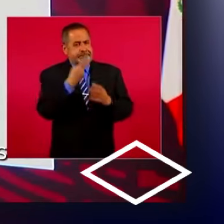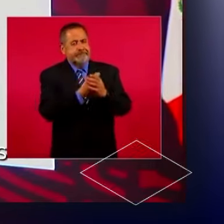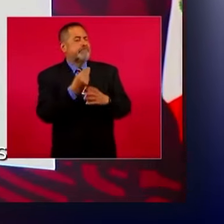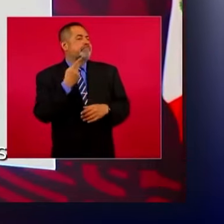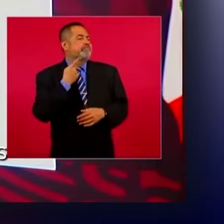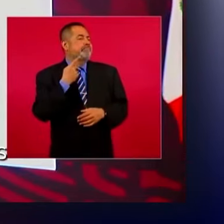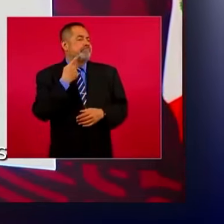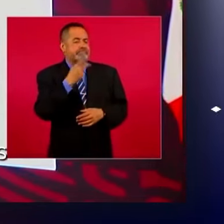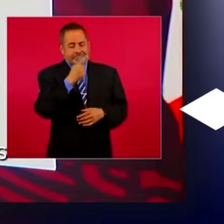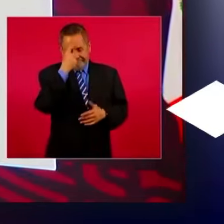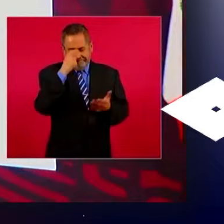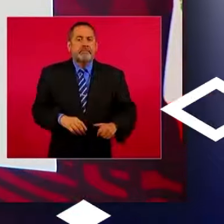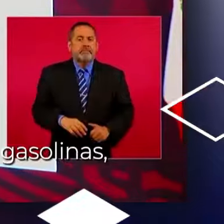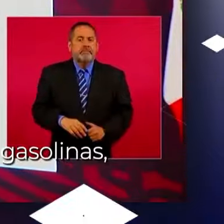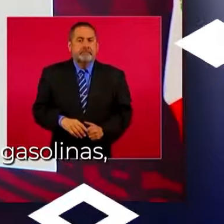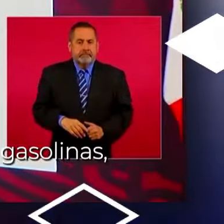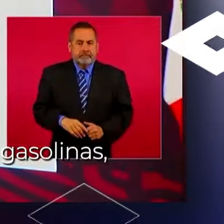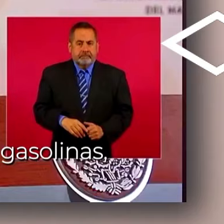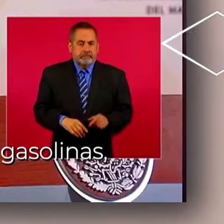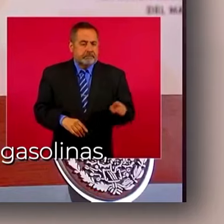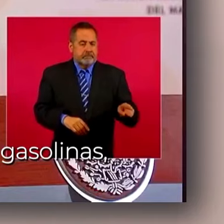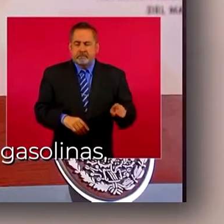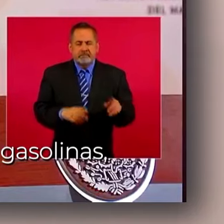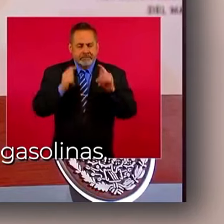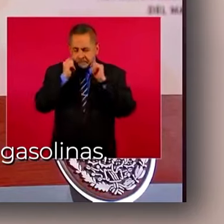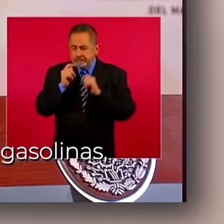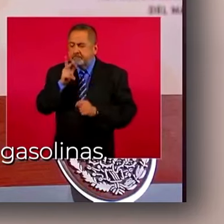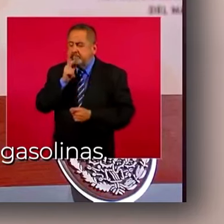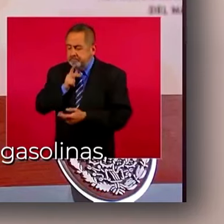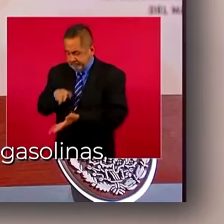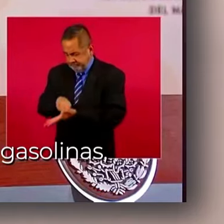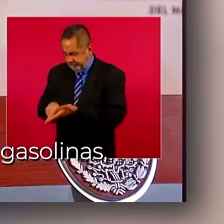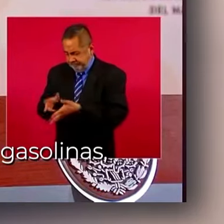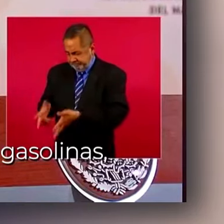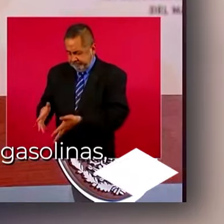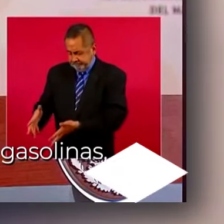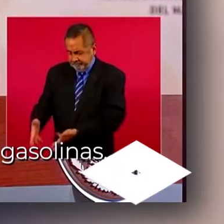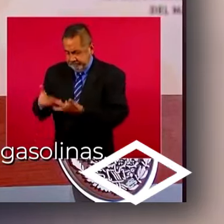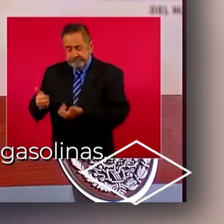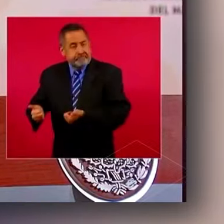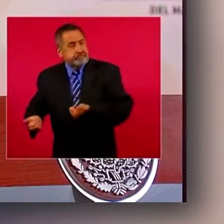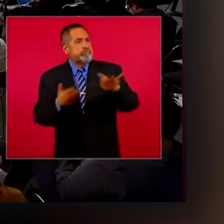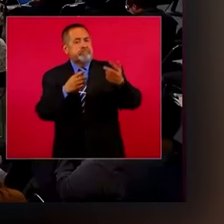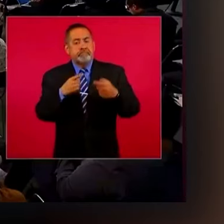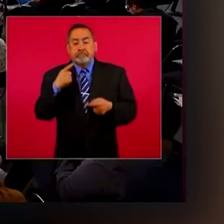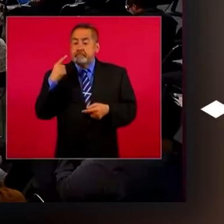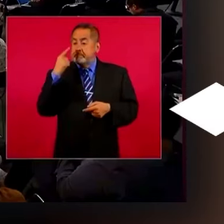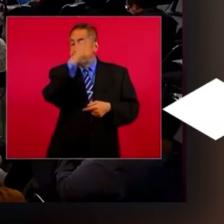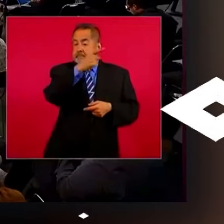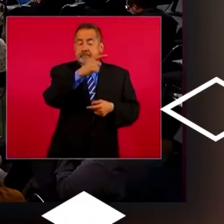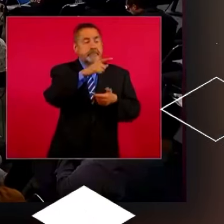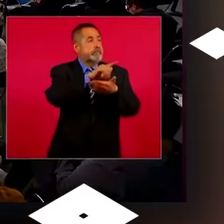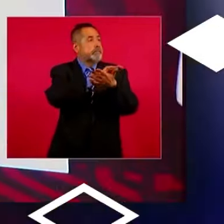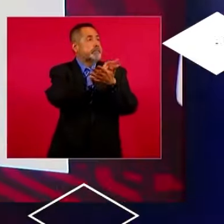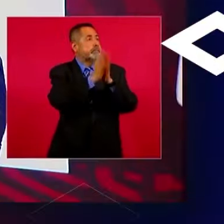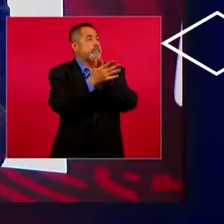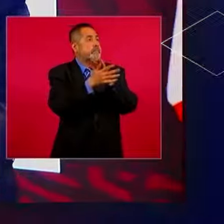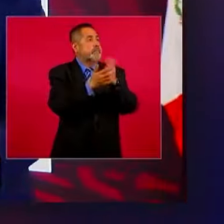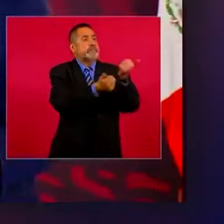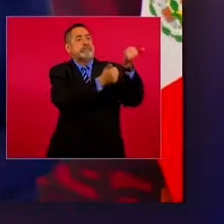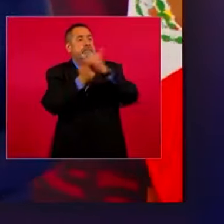neoliberales corruptos era vender petróleo crudo y comprar gasolinas. Es como vender